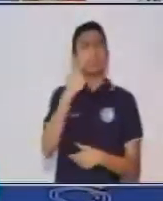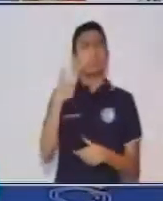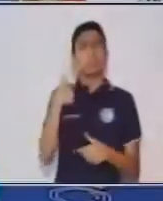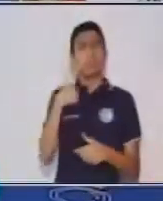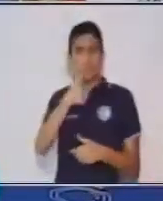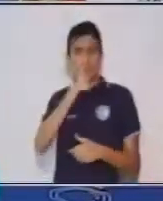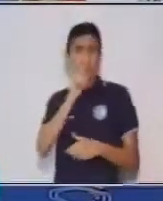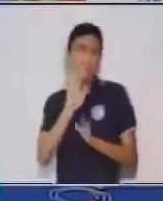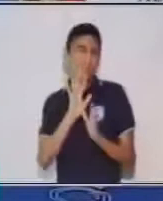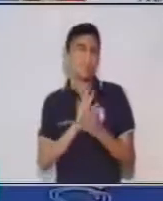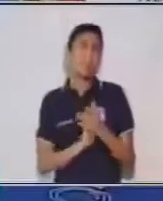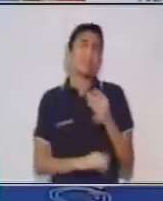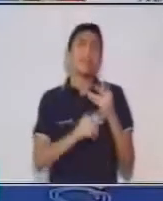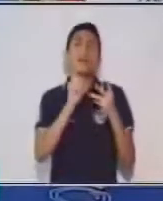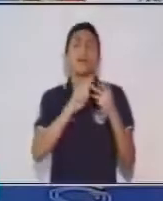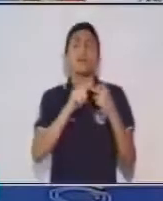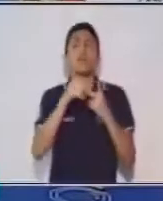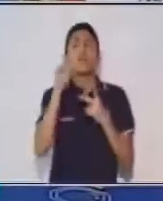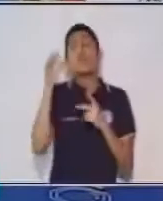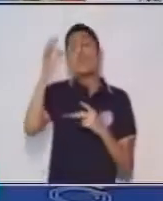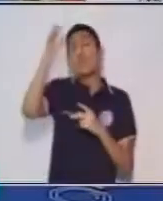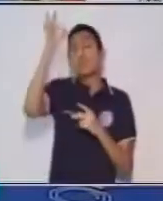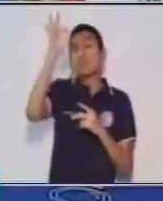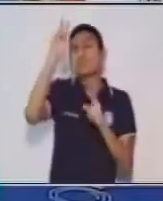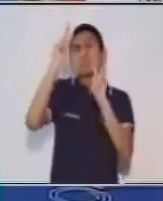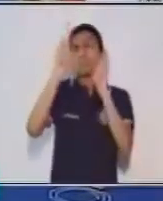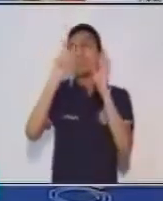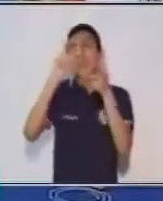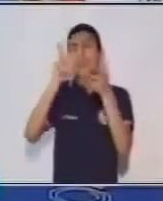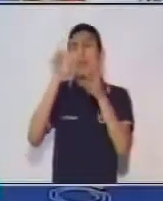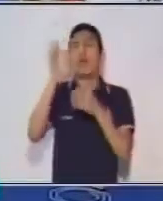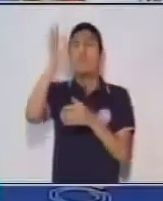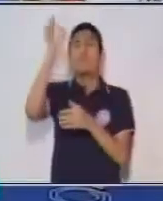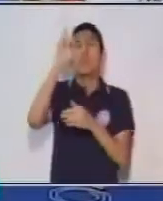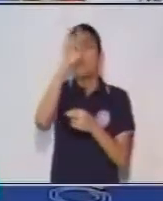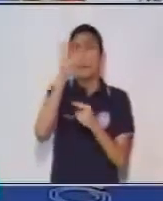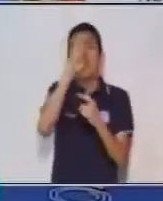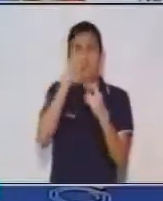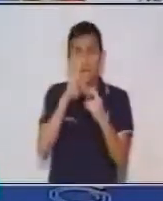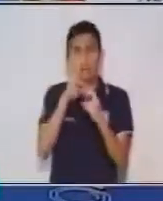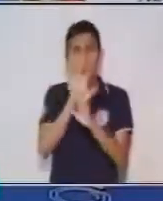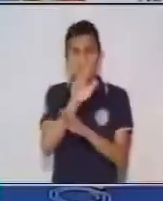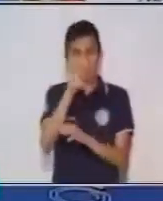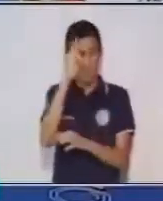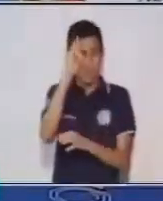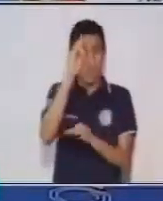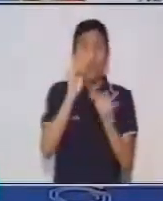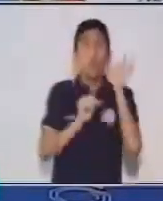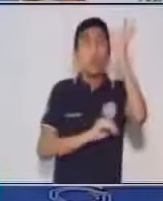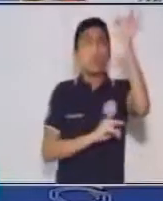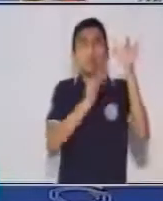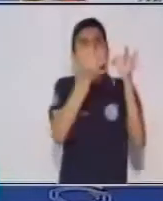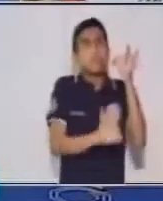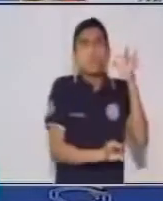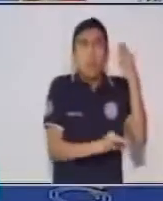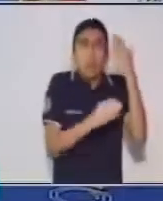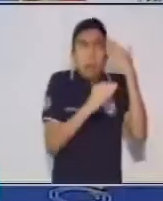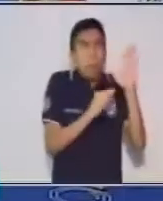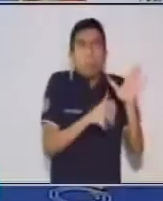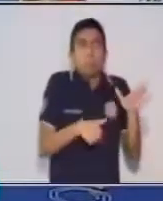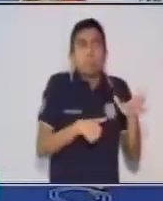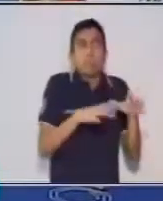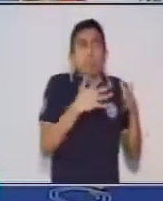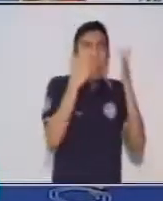Luego tenemos también el futuro, un futuro perfecto, es decir, a comparación del futuro simple que no sabemos si puede ocurrir o